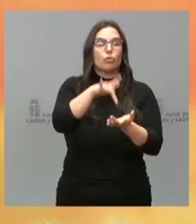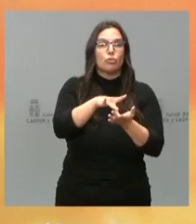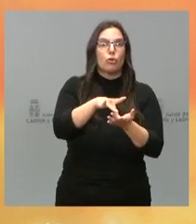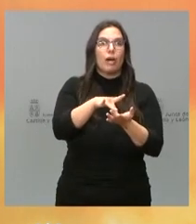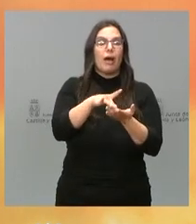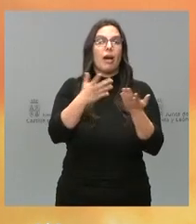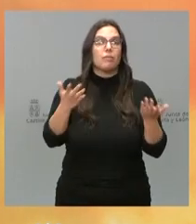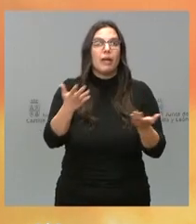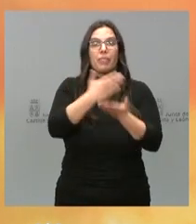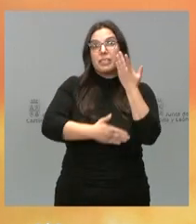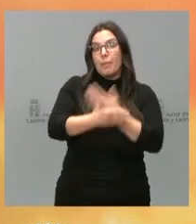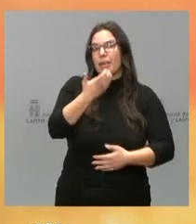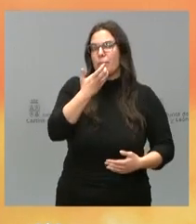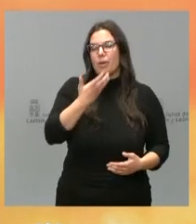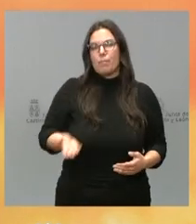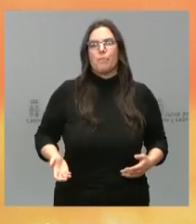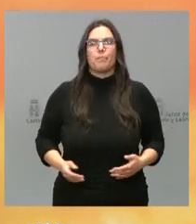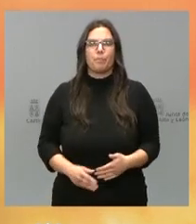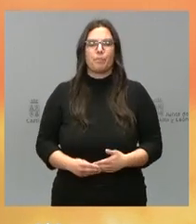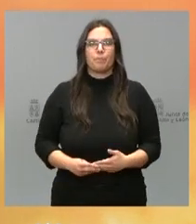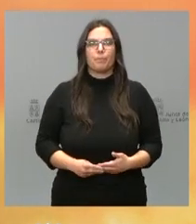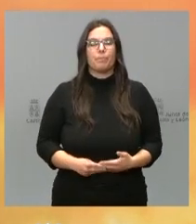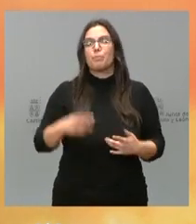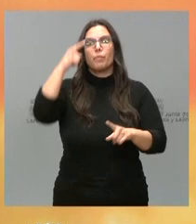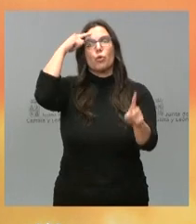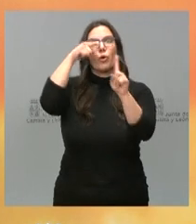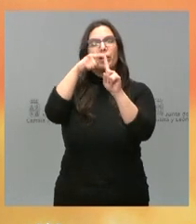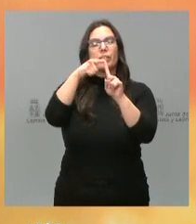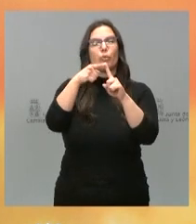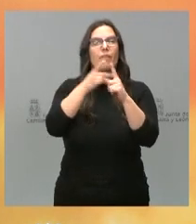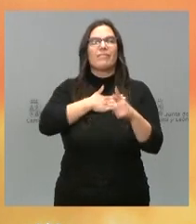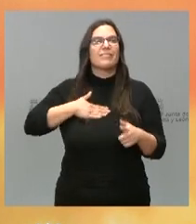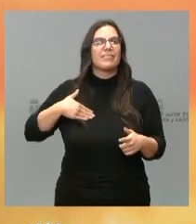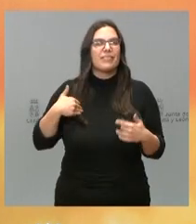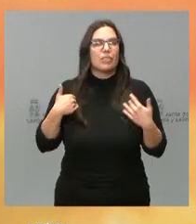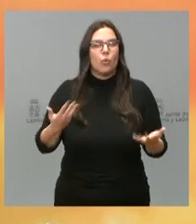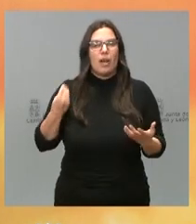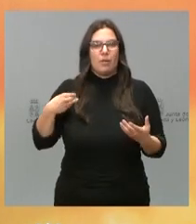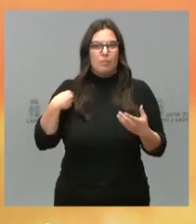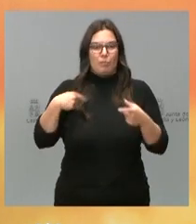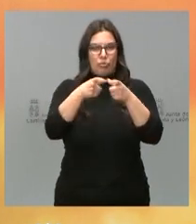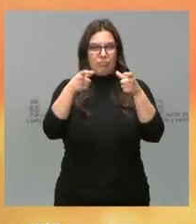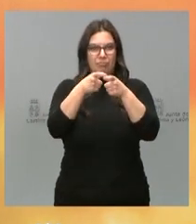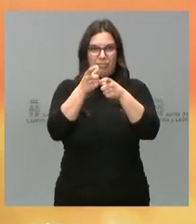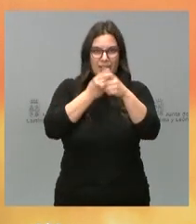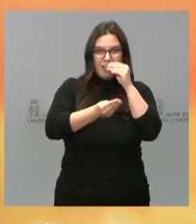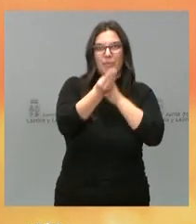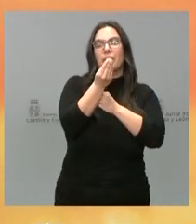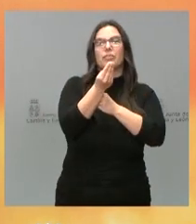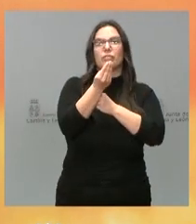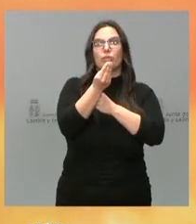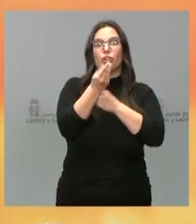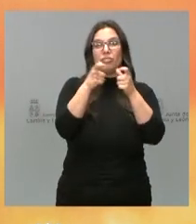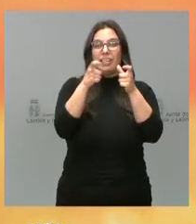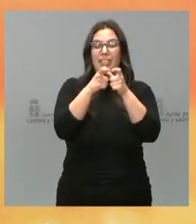algún tipo de discapacidad Cuál es el objetivo que buscamos con este Bono nacimiento y con la tarjeta